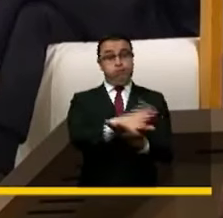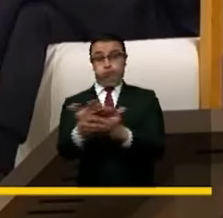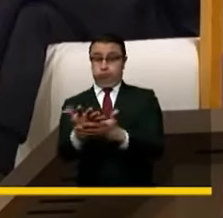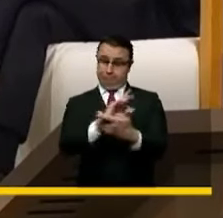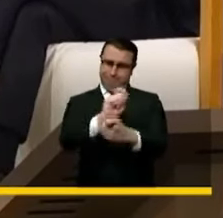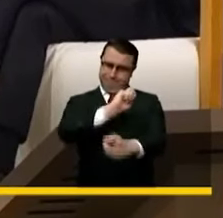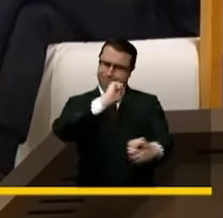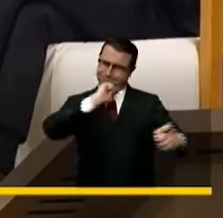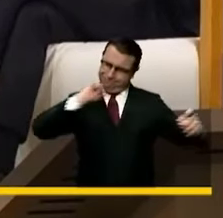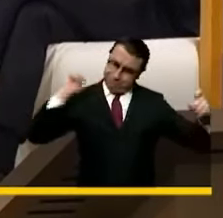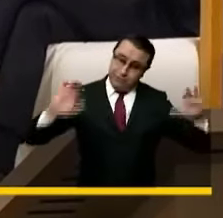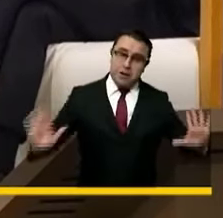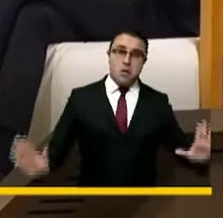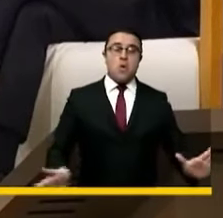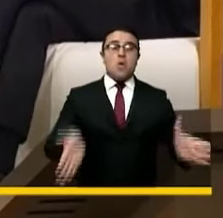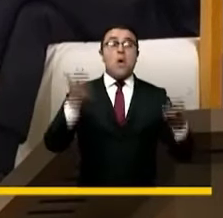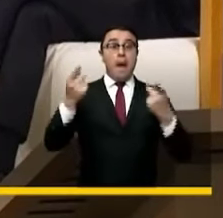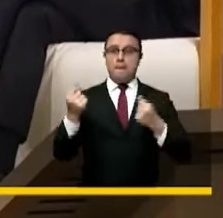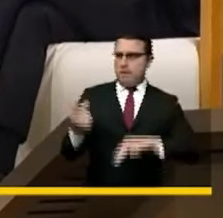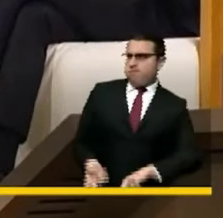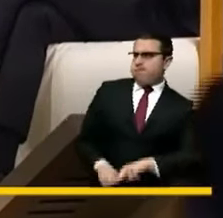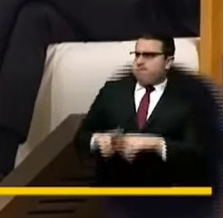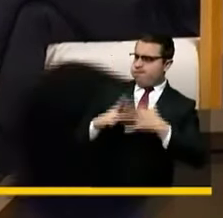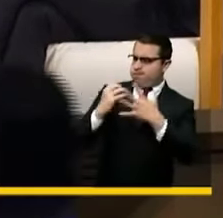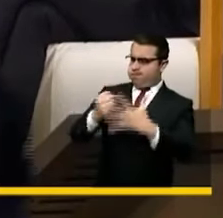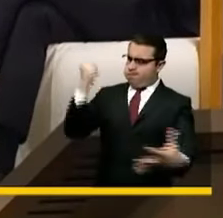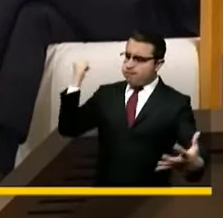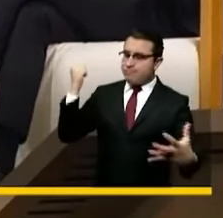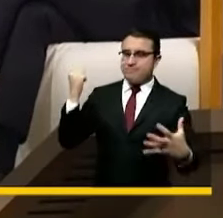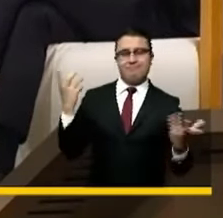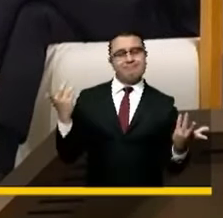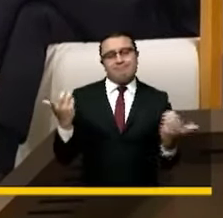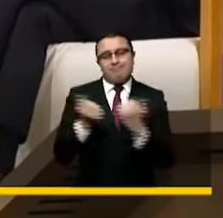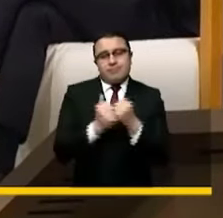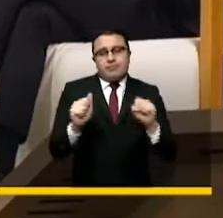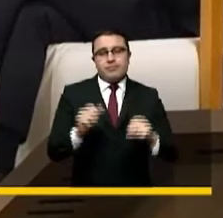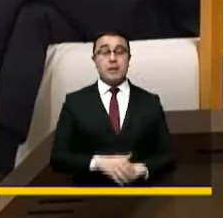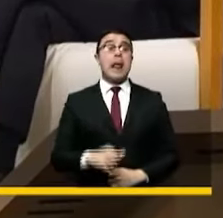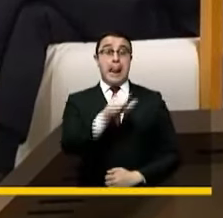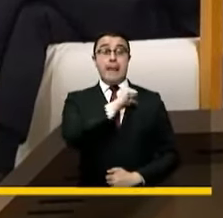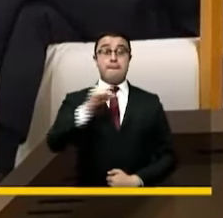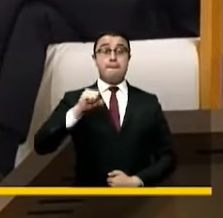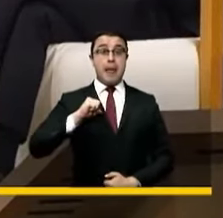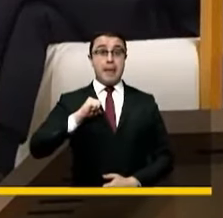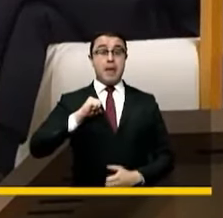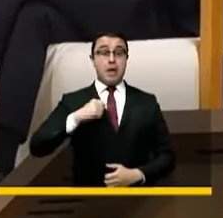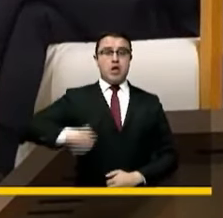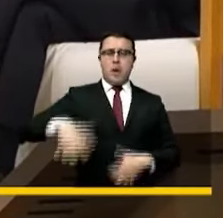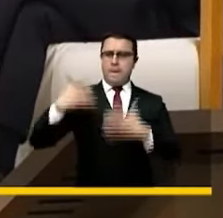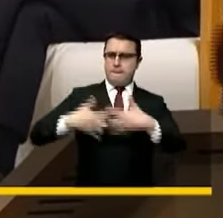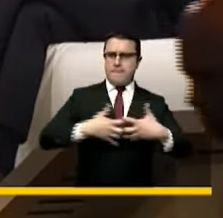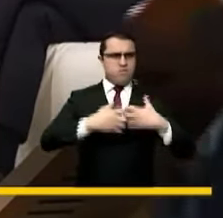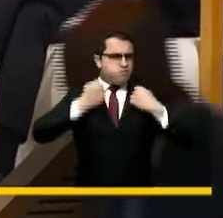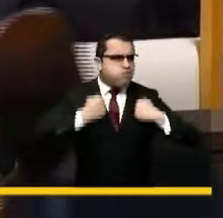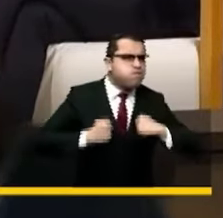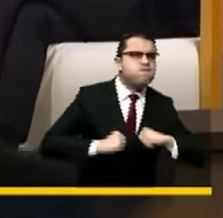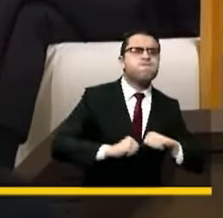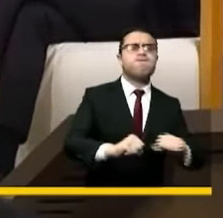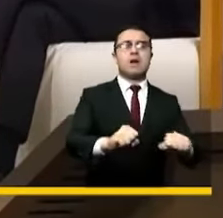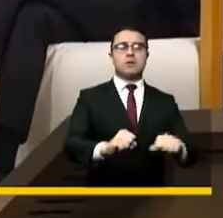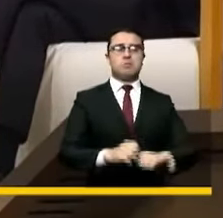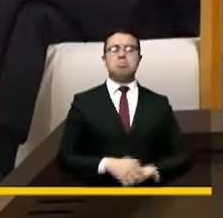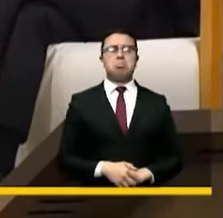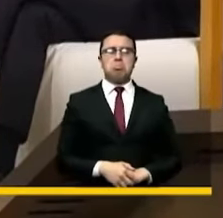en rentabilidad. Por eso, el capital privado no va a llegar a ese esfuerzo. Va a llegar a los